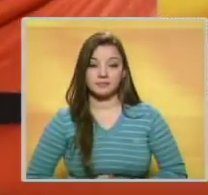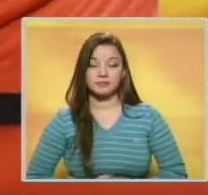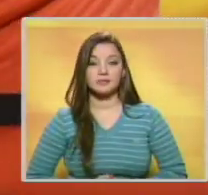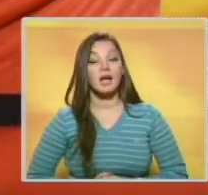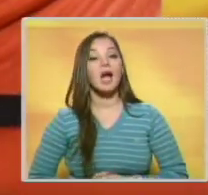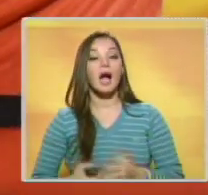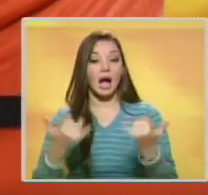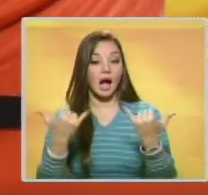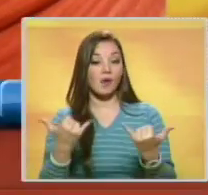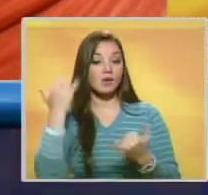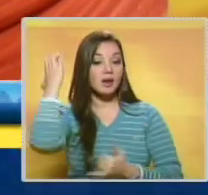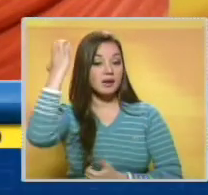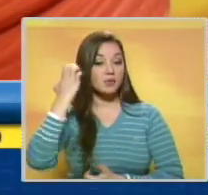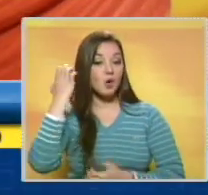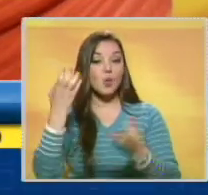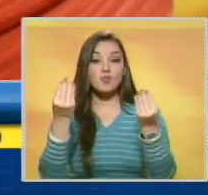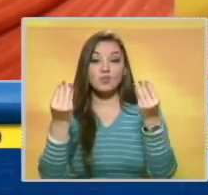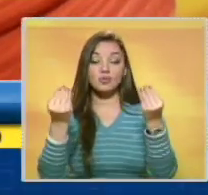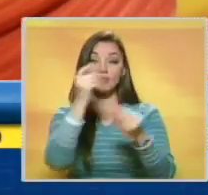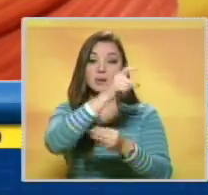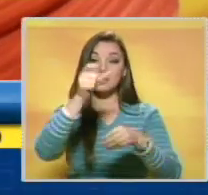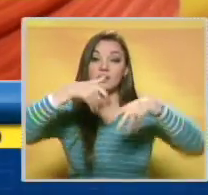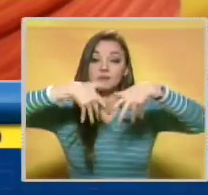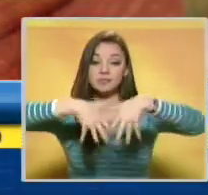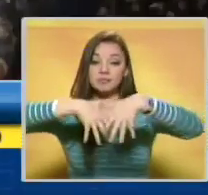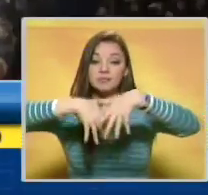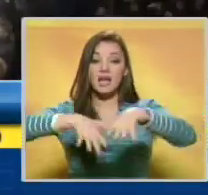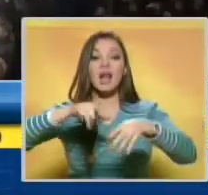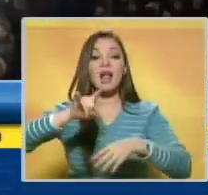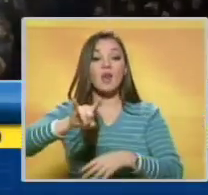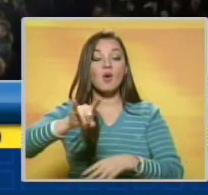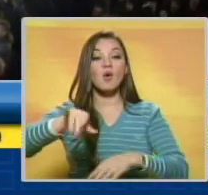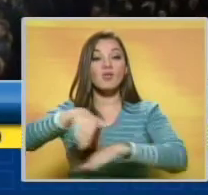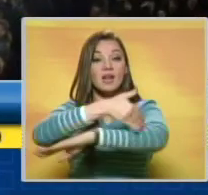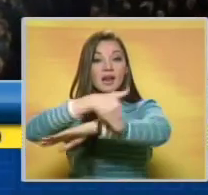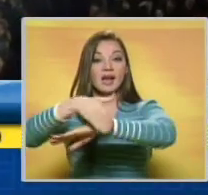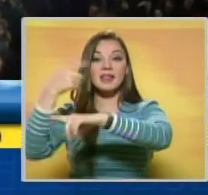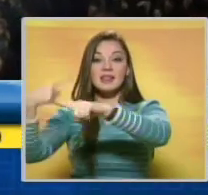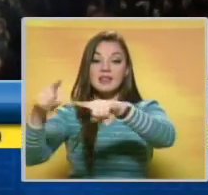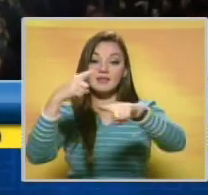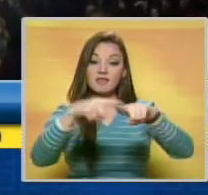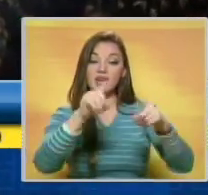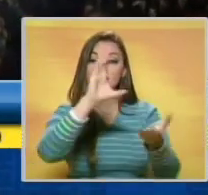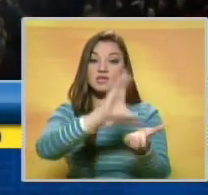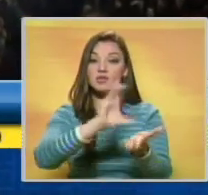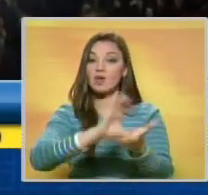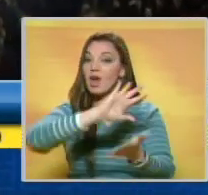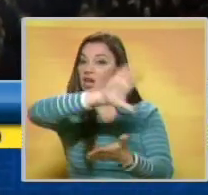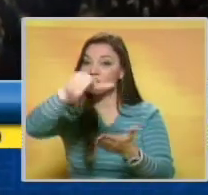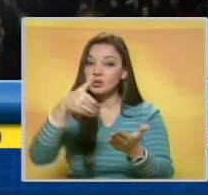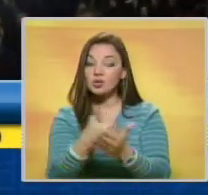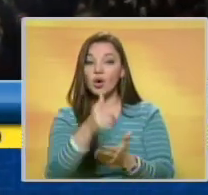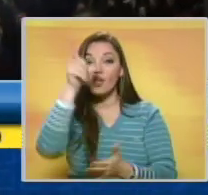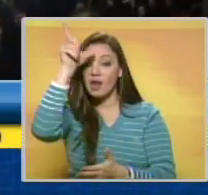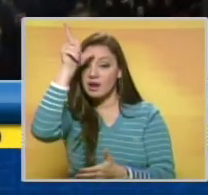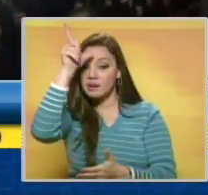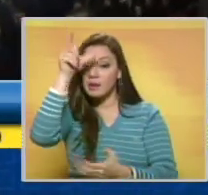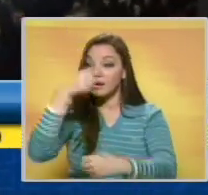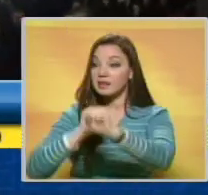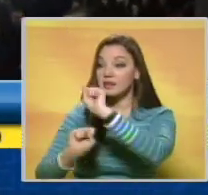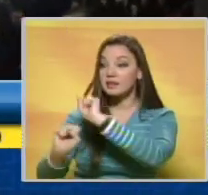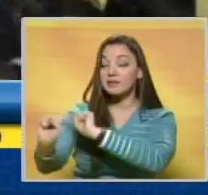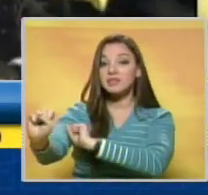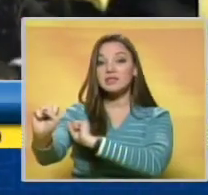Nos vamos a Europa porque decenas de miles de personas salieron este lunes a las calles en diversas ciudades de toda Alemania en defensa de